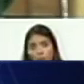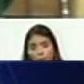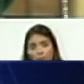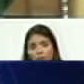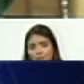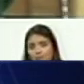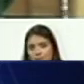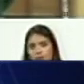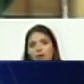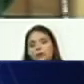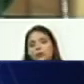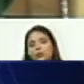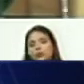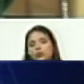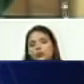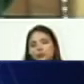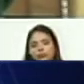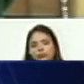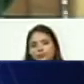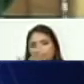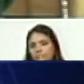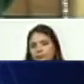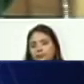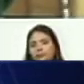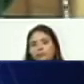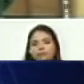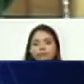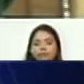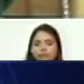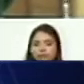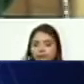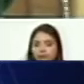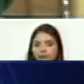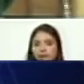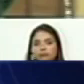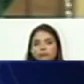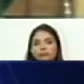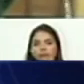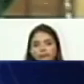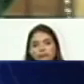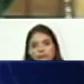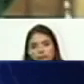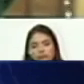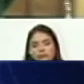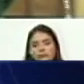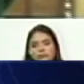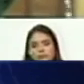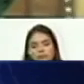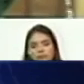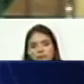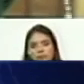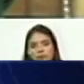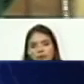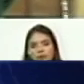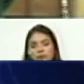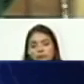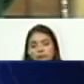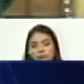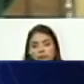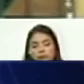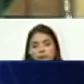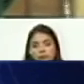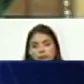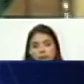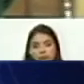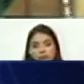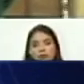detener el curso irreversible de la elección de la Asamblea Nacional Constituyente en el marco de